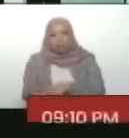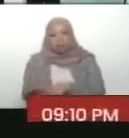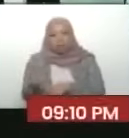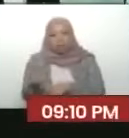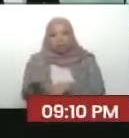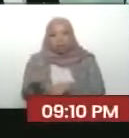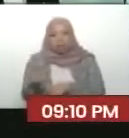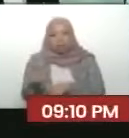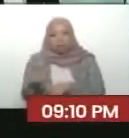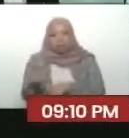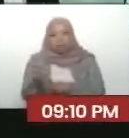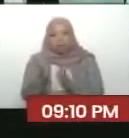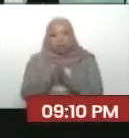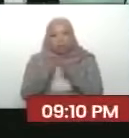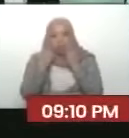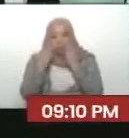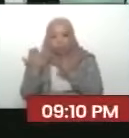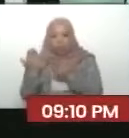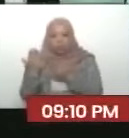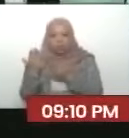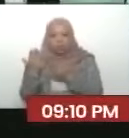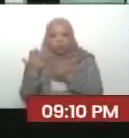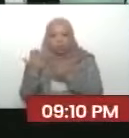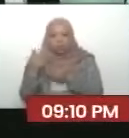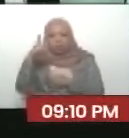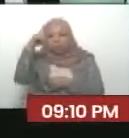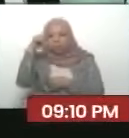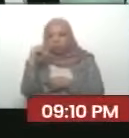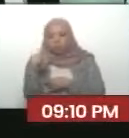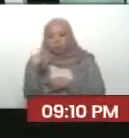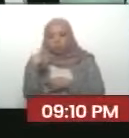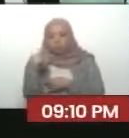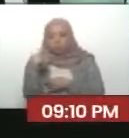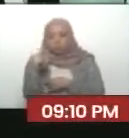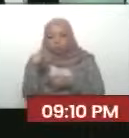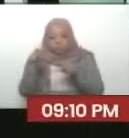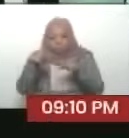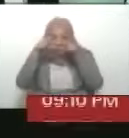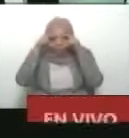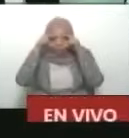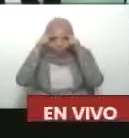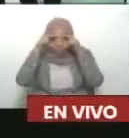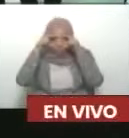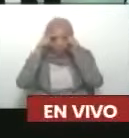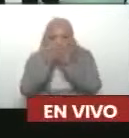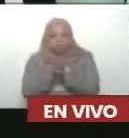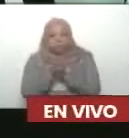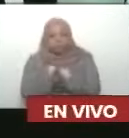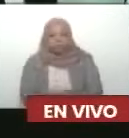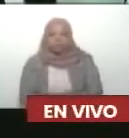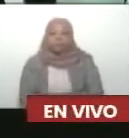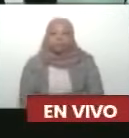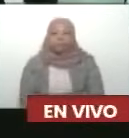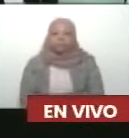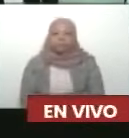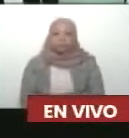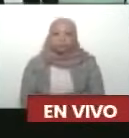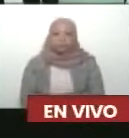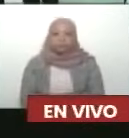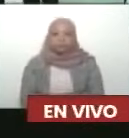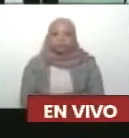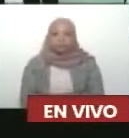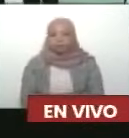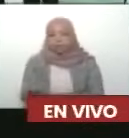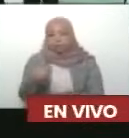derecha, ve esta pared. Mira. Poco pequeño se ve, déjame ponerme los lentes. Para poder ver, porque no tengo la vista